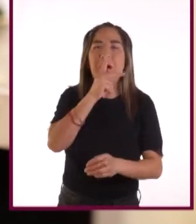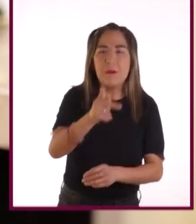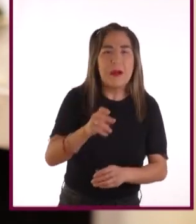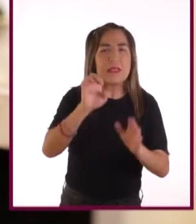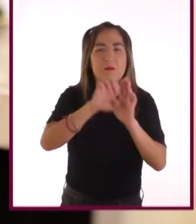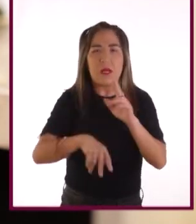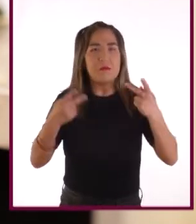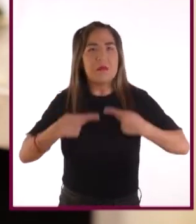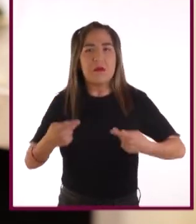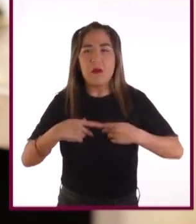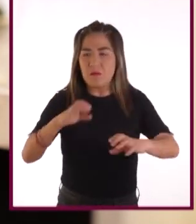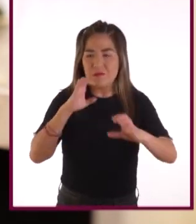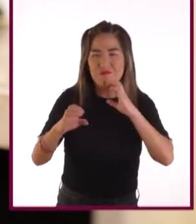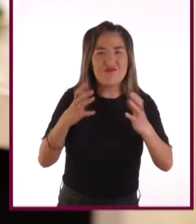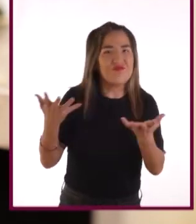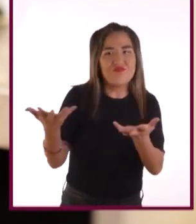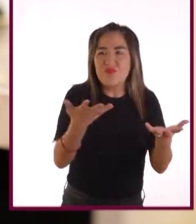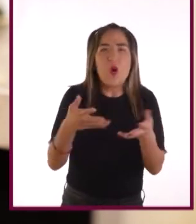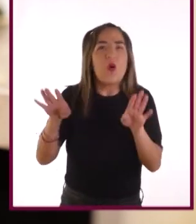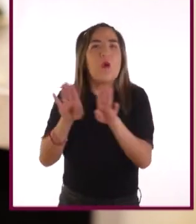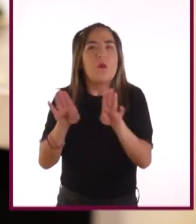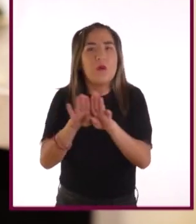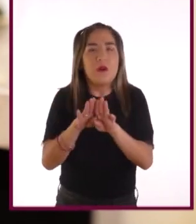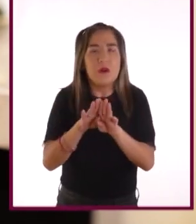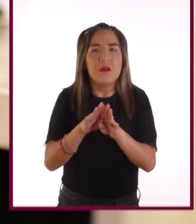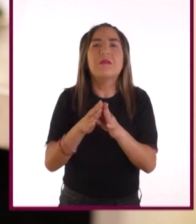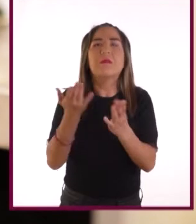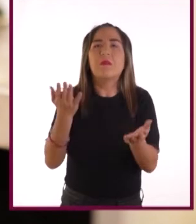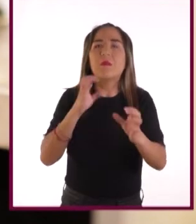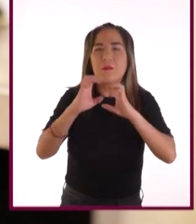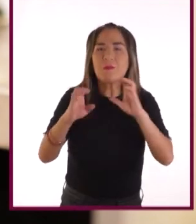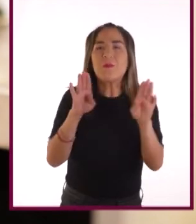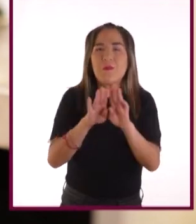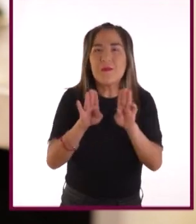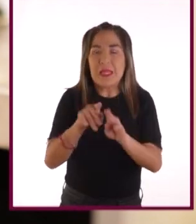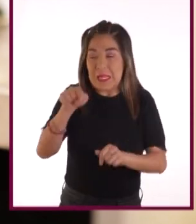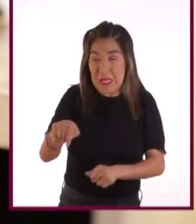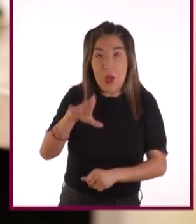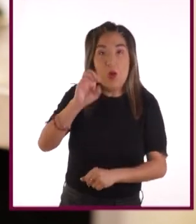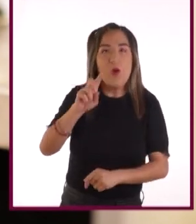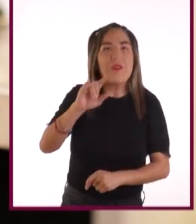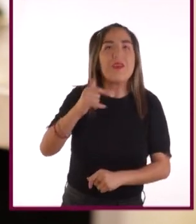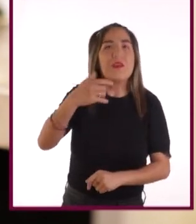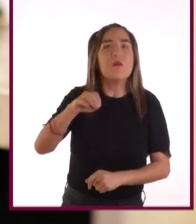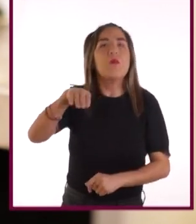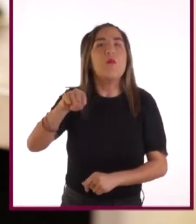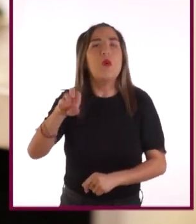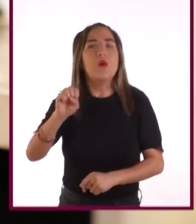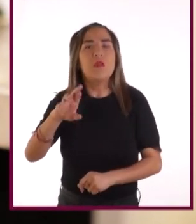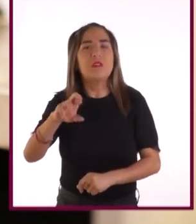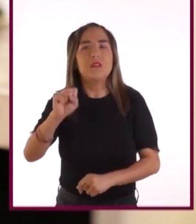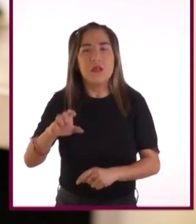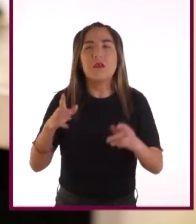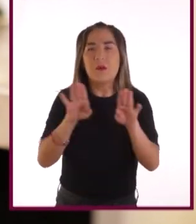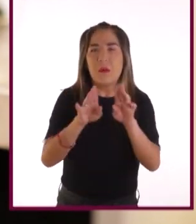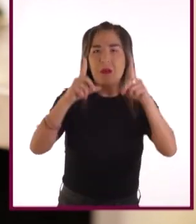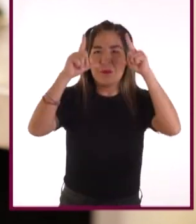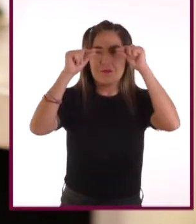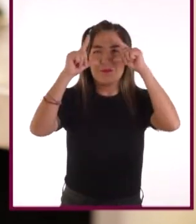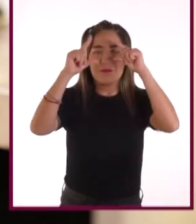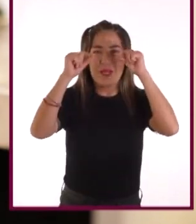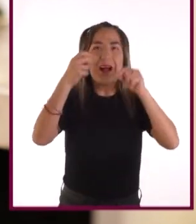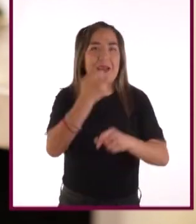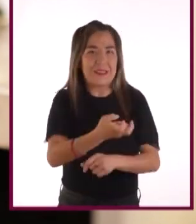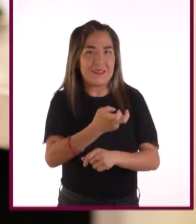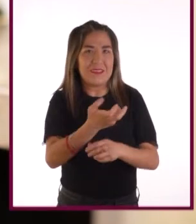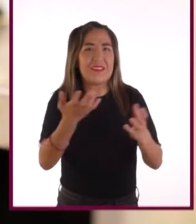ejemplo, hay personas que no se pueden comunicar de ninguna forma y han logrado que se comuniquen a partir del código Morse únicamente con el parpadeo de